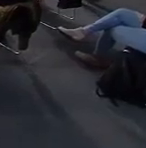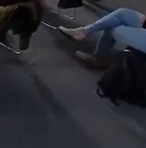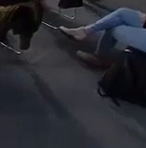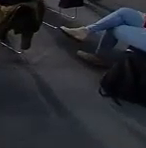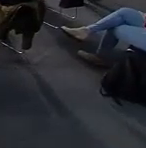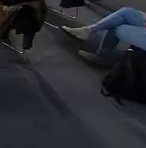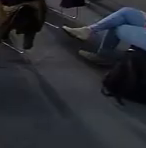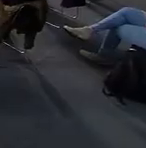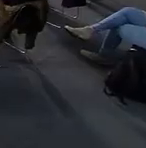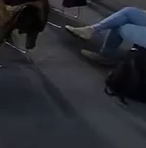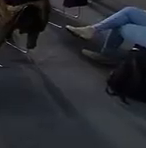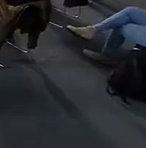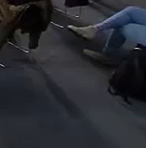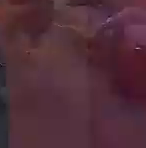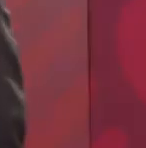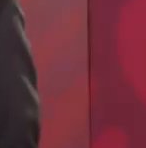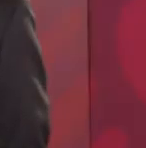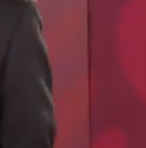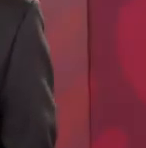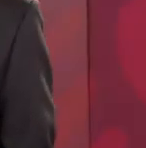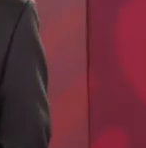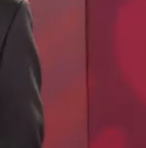que lo habían